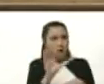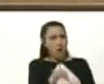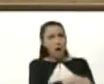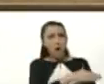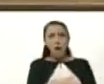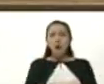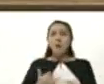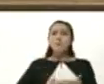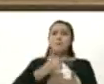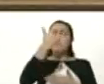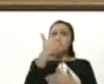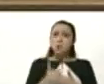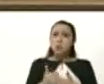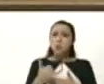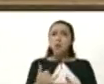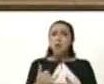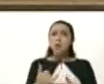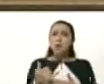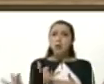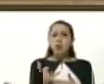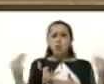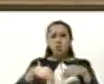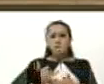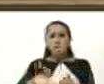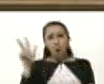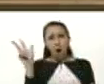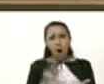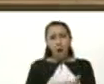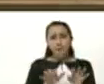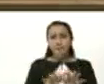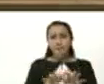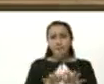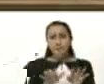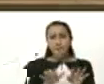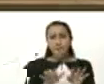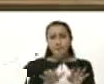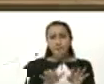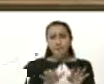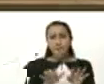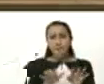este proyecto de acuerdo que acaba de ser de forma unánime